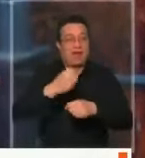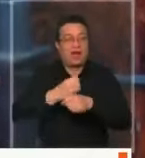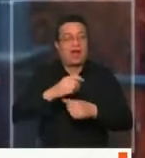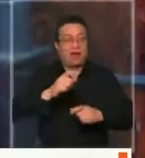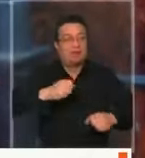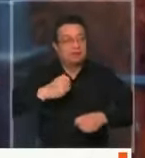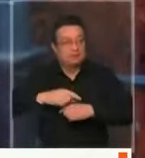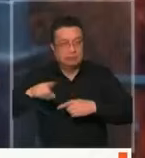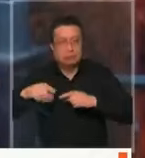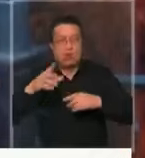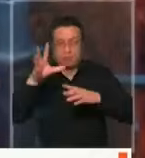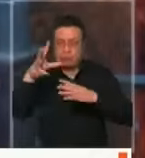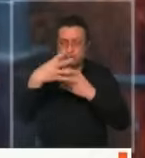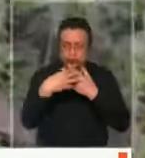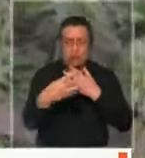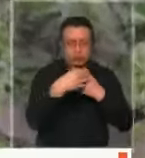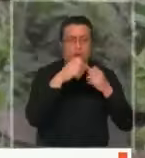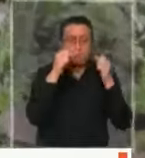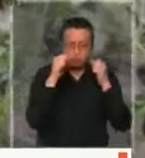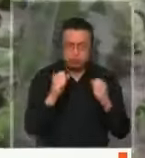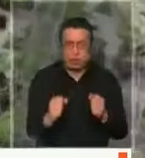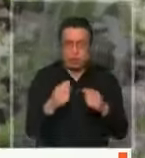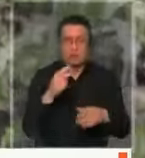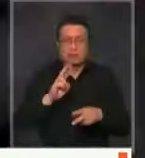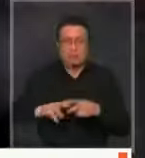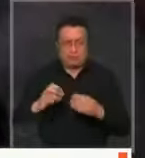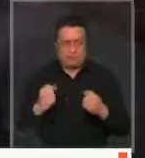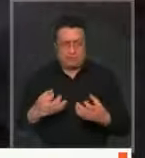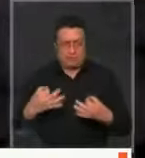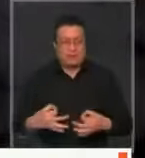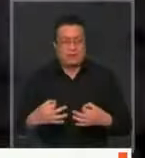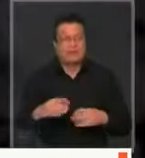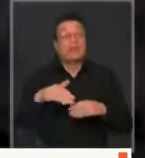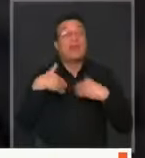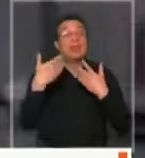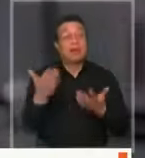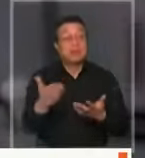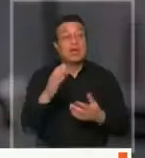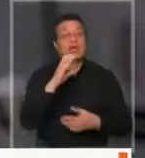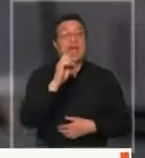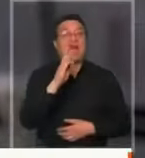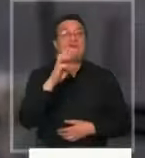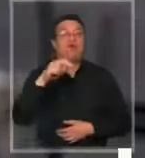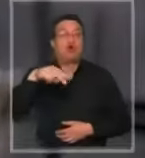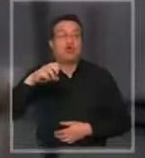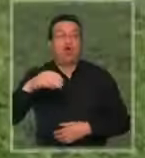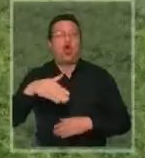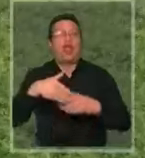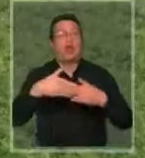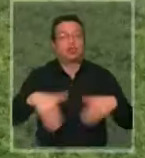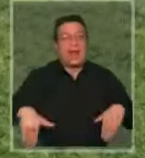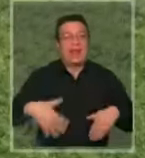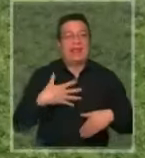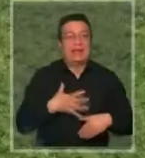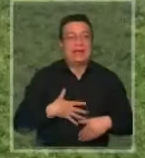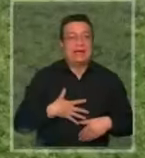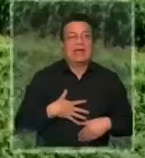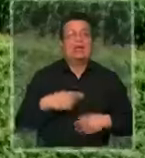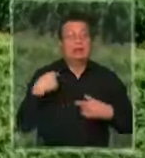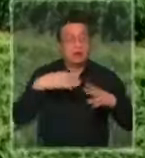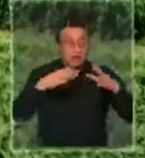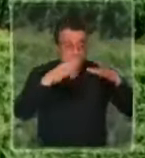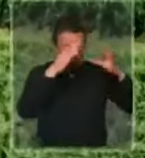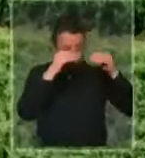atrevan, porque se pueden hacer cosas concretas. El siguiente paso es ser carbono neutral. Ahora que ya tienen la experiencia, piensan en hacer un